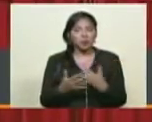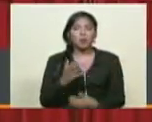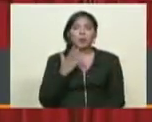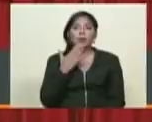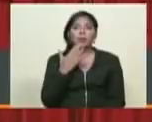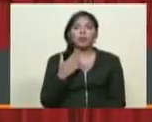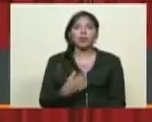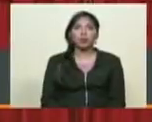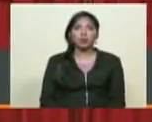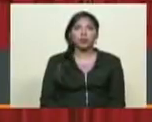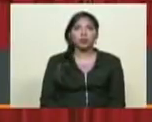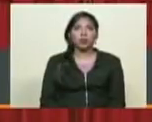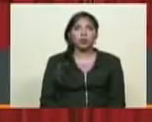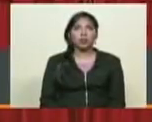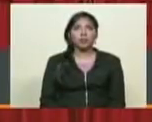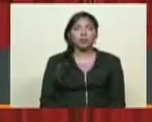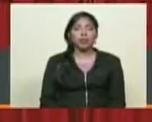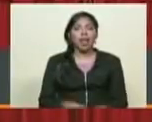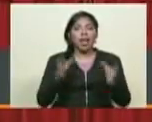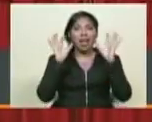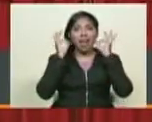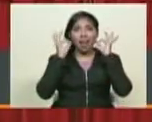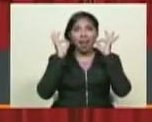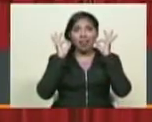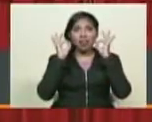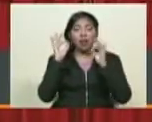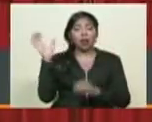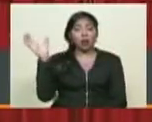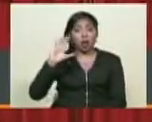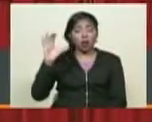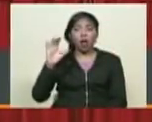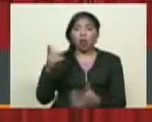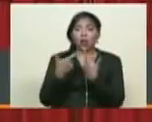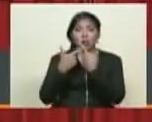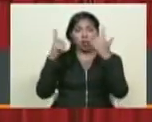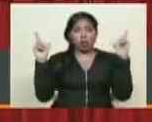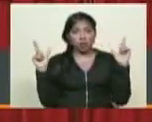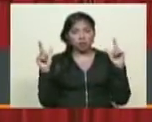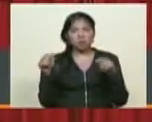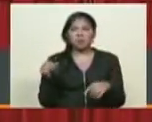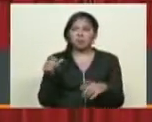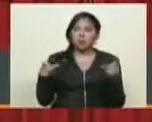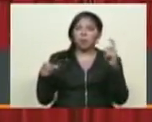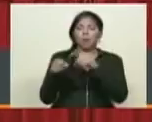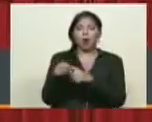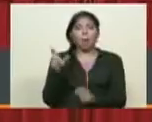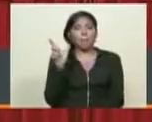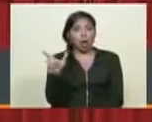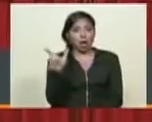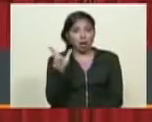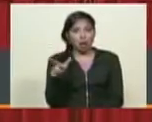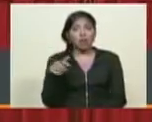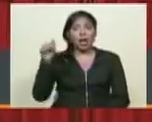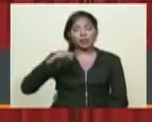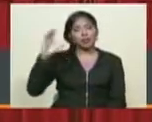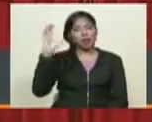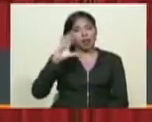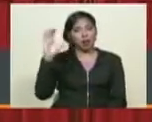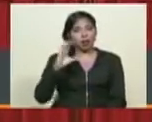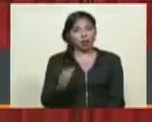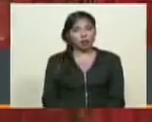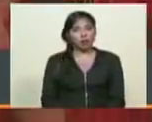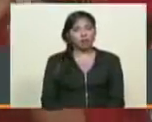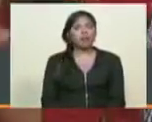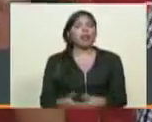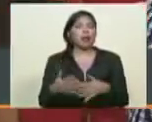ahí en Boca, Erika Farías para Caracas. Erika Farías es la candidata del Partido Socialista Unido de Venezuela en Caracas. Es